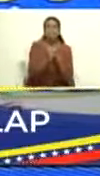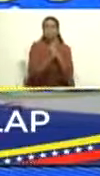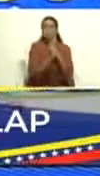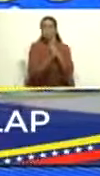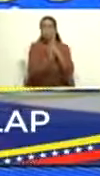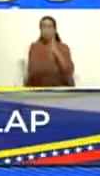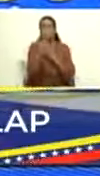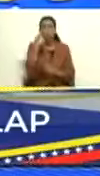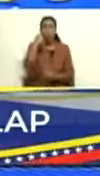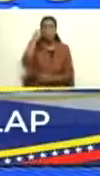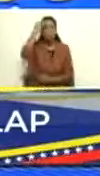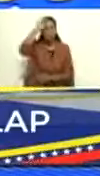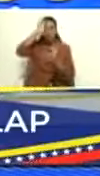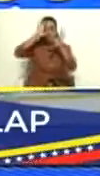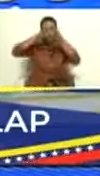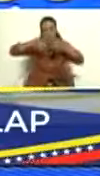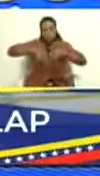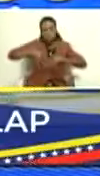Nos pusimos a pensar,